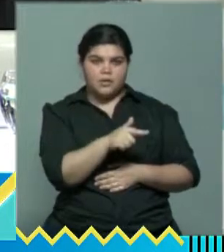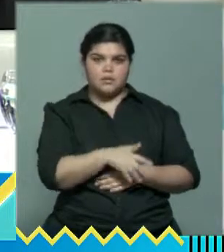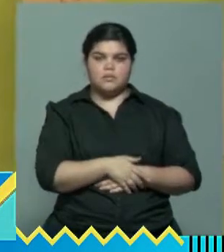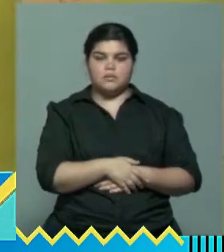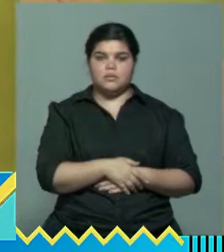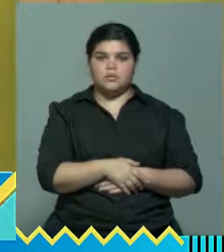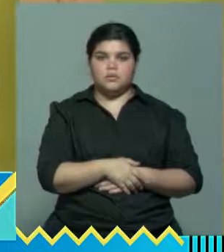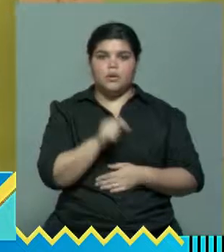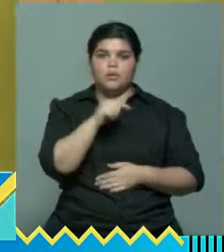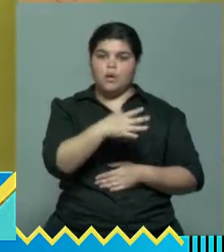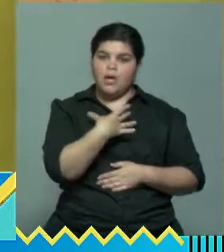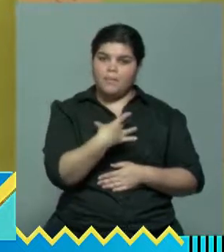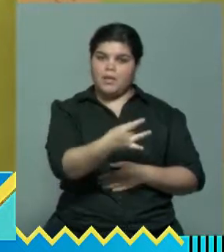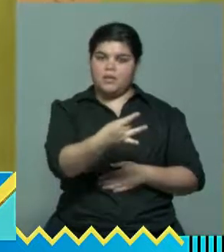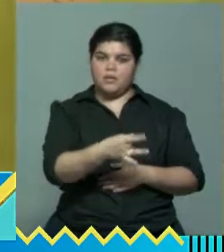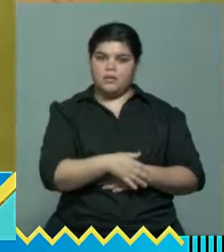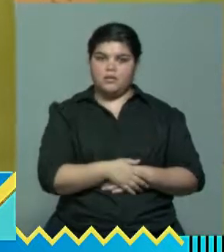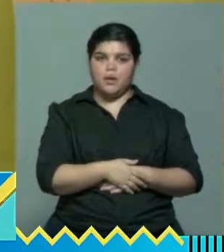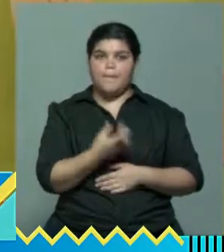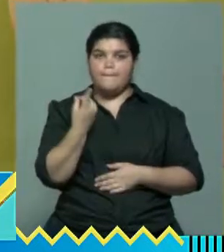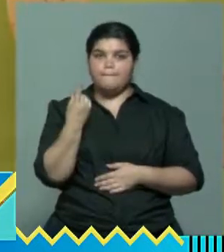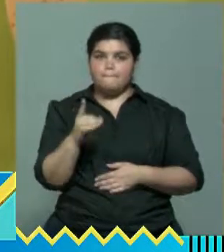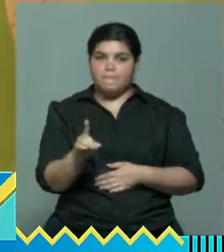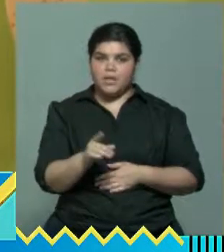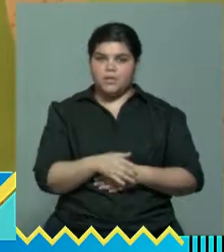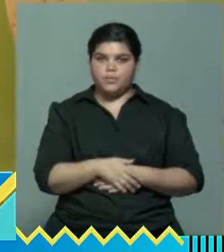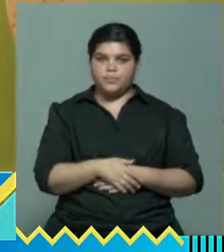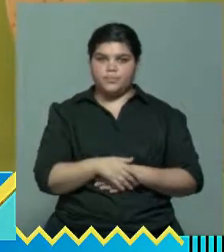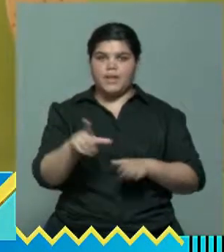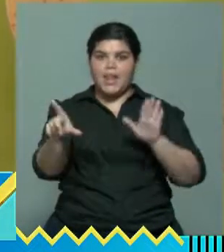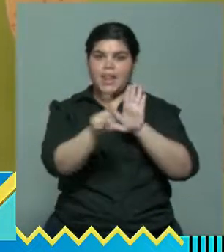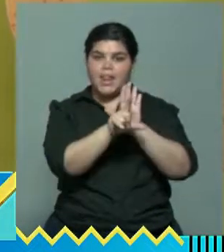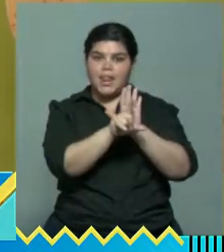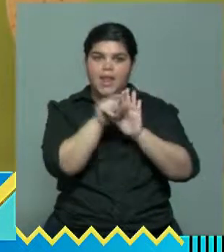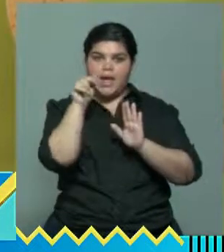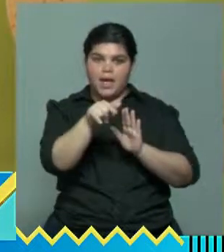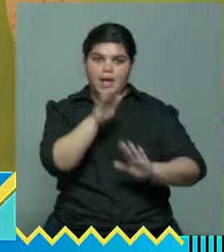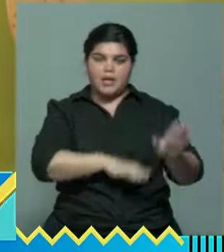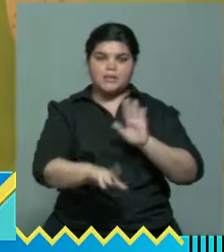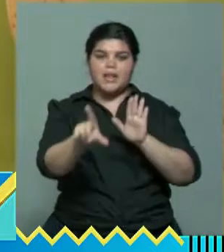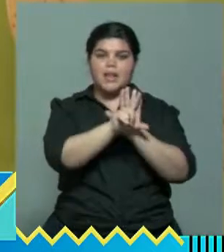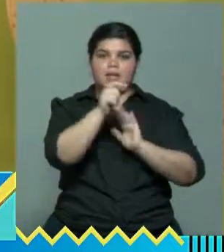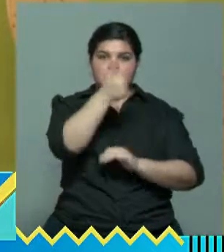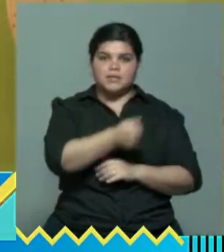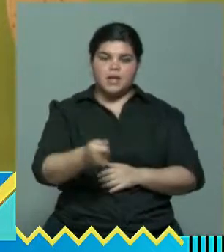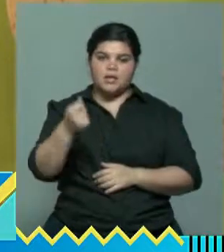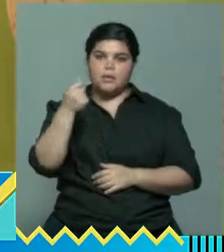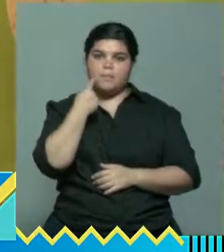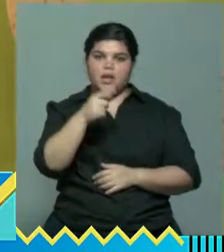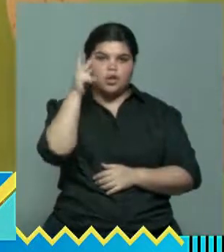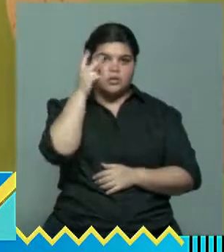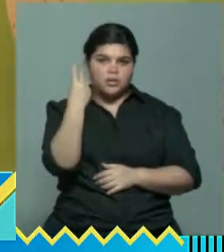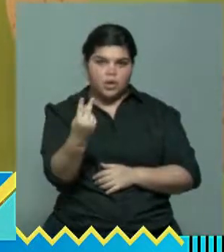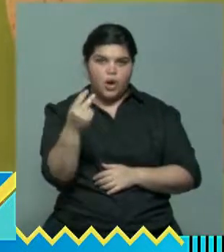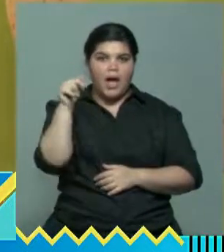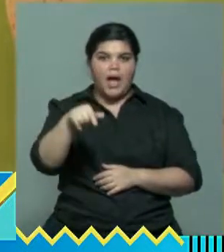invitaste. Pero vos sabés que, a diferencia de la ley que él está citando, la 6082, yo voy a hacer una